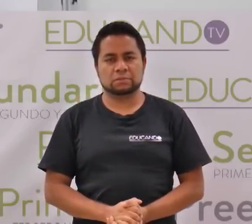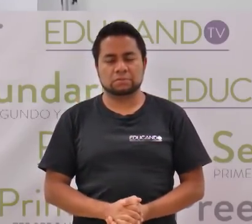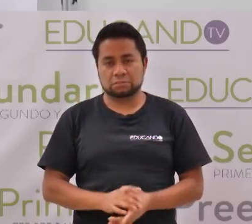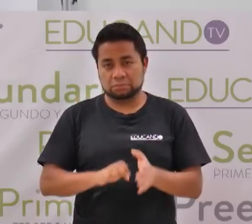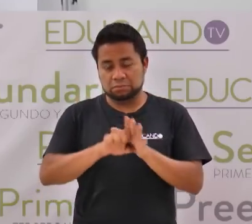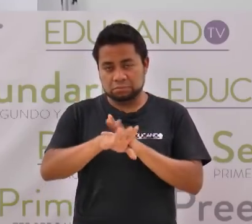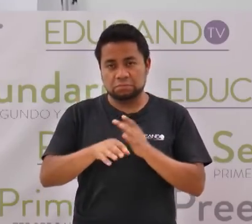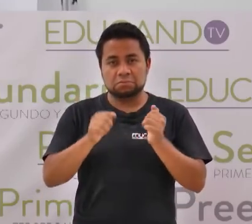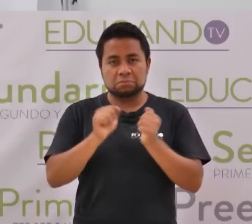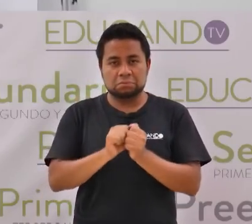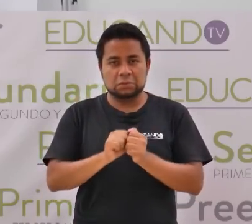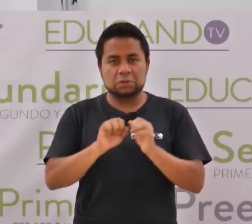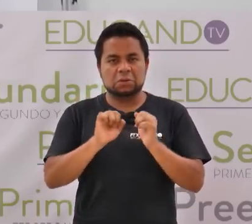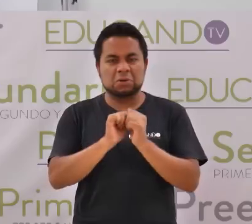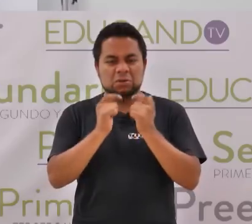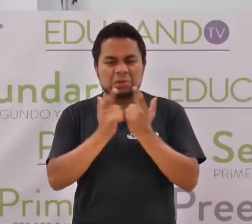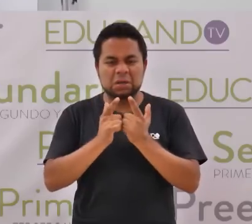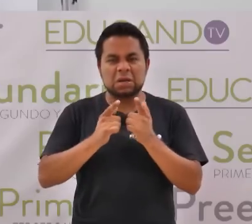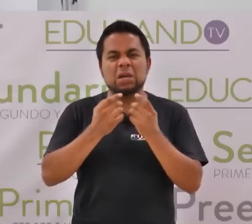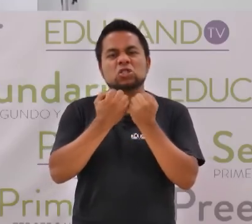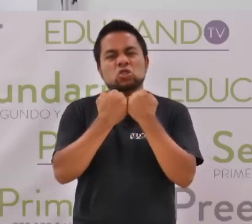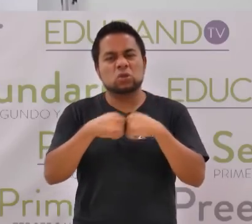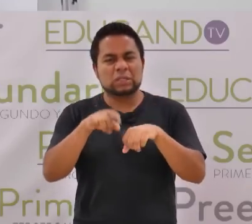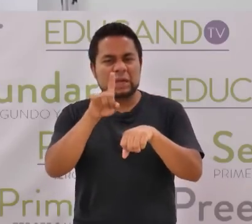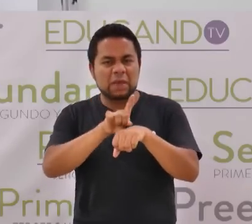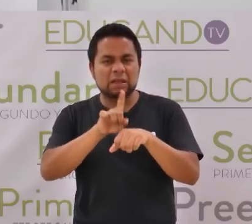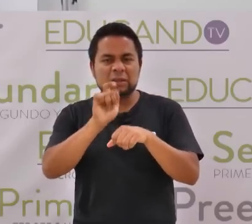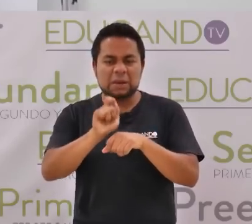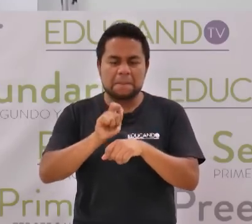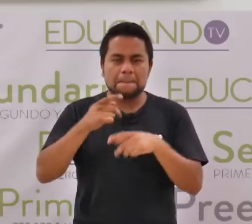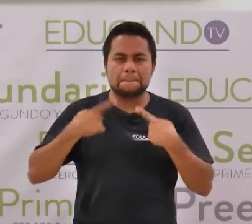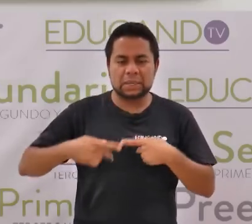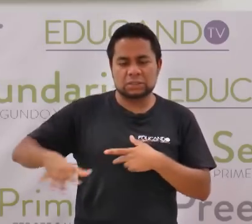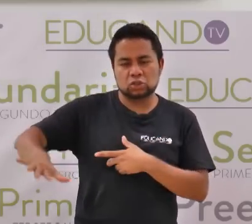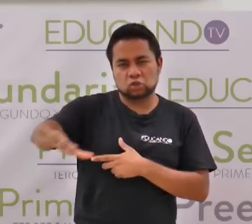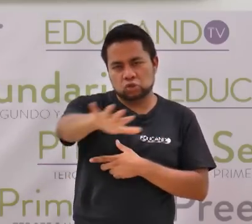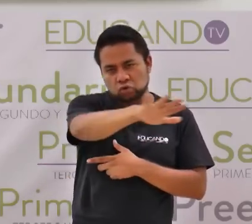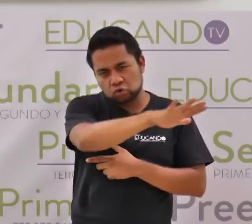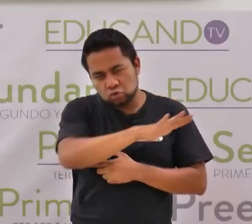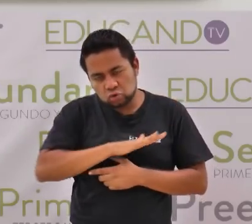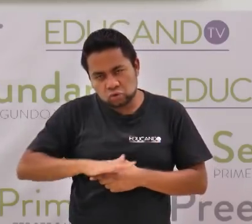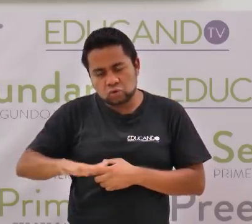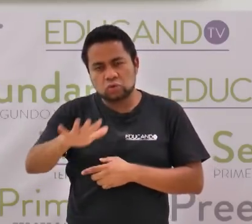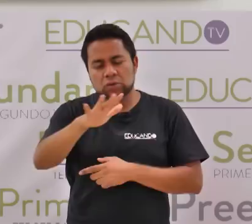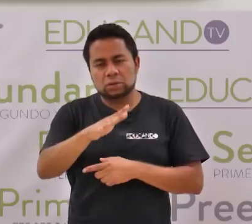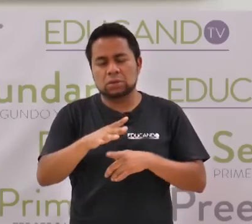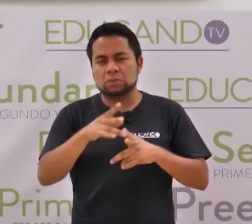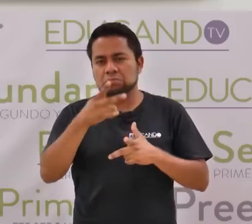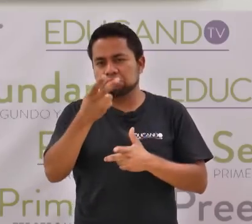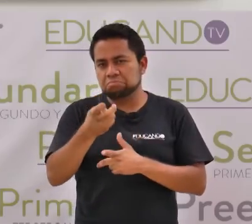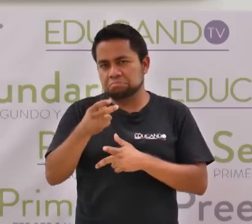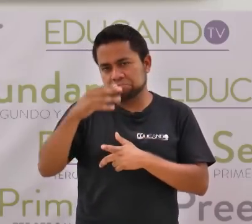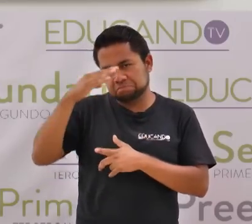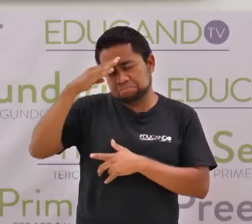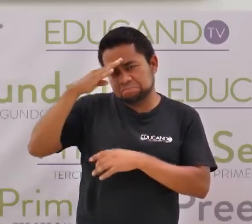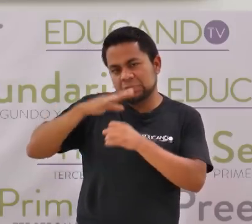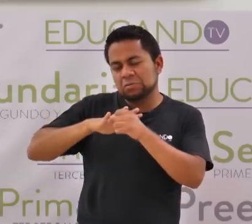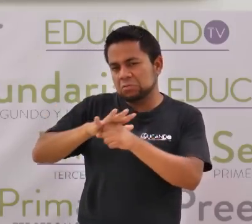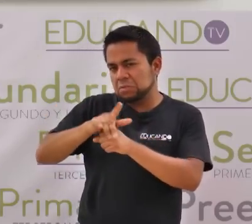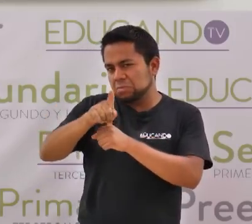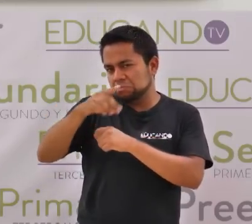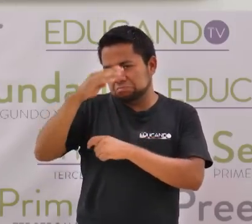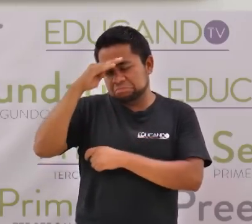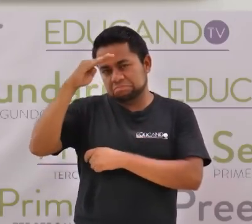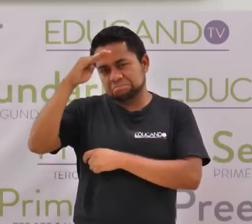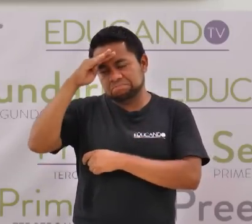significa que tiene que ver con la sociedad. Entonces es un problema de la sociedad. ¿Cómo en cuál pueden pensar